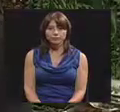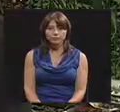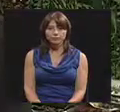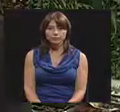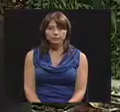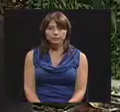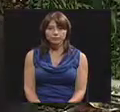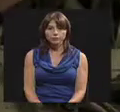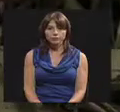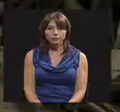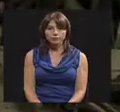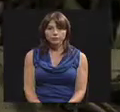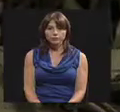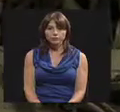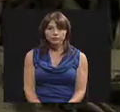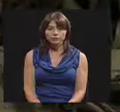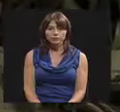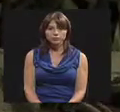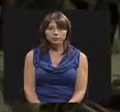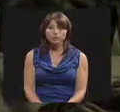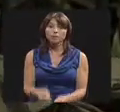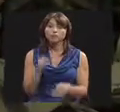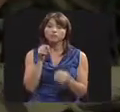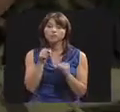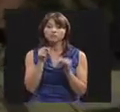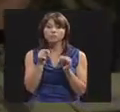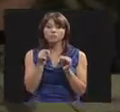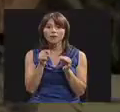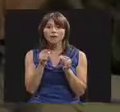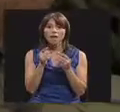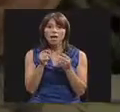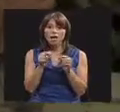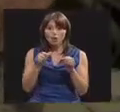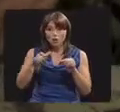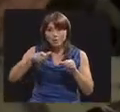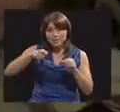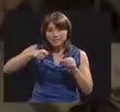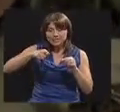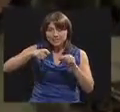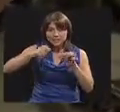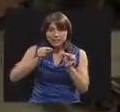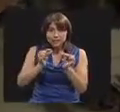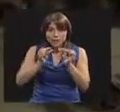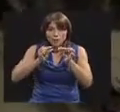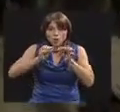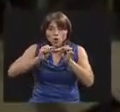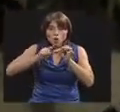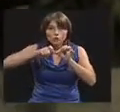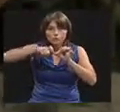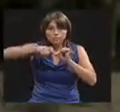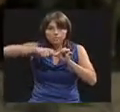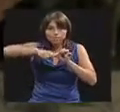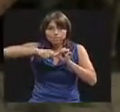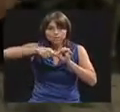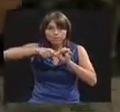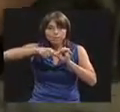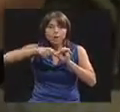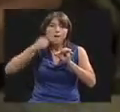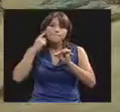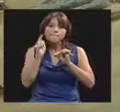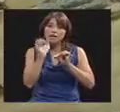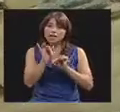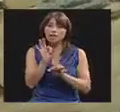En la unión se agarra con las pinzas y se presiona para que dé forma los aritos, para que agarre la